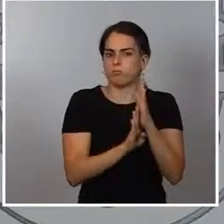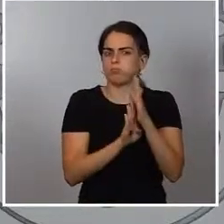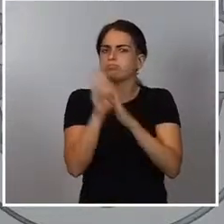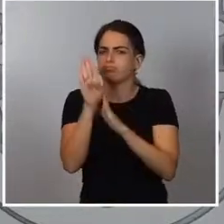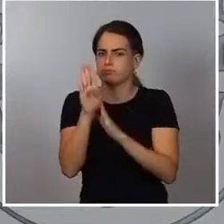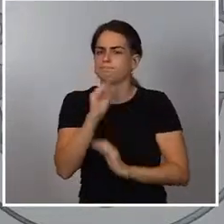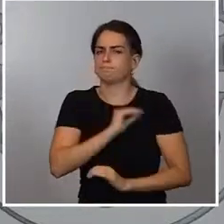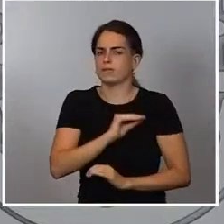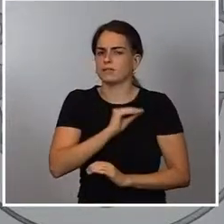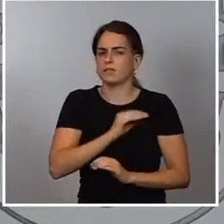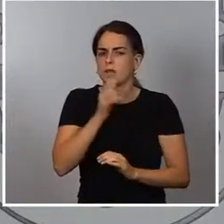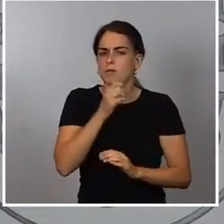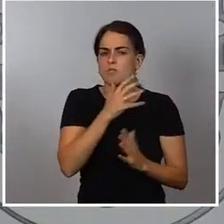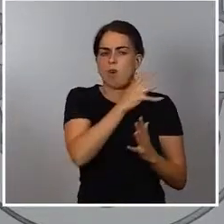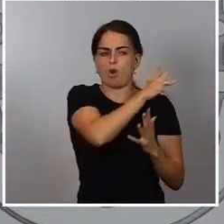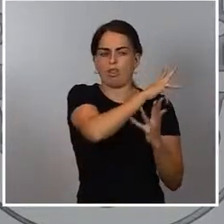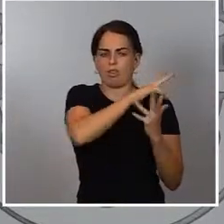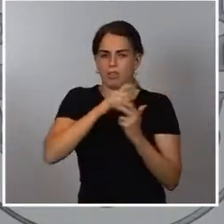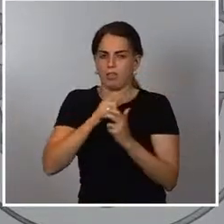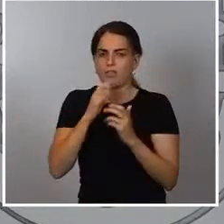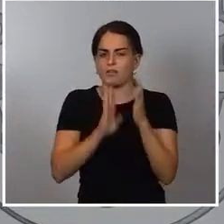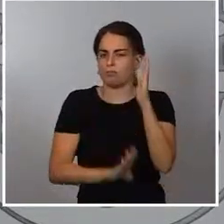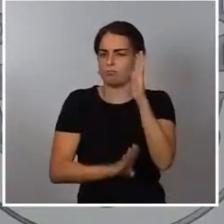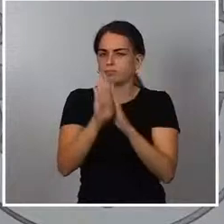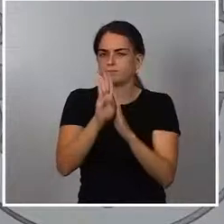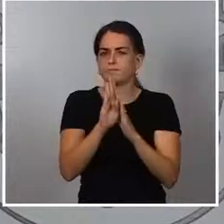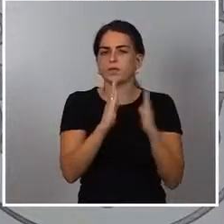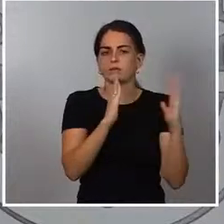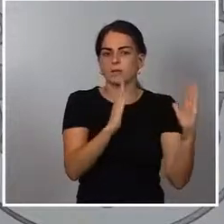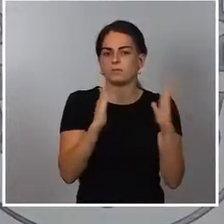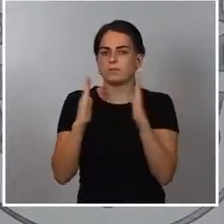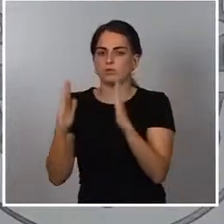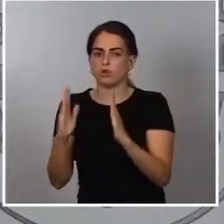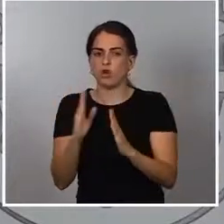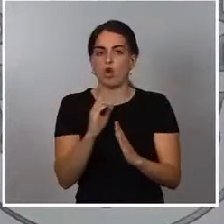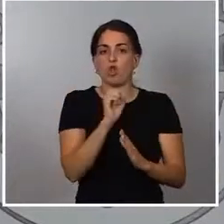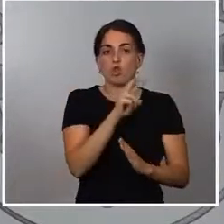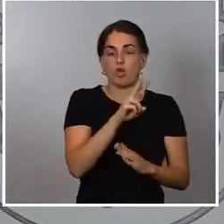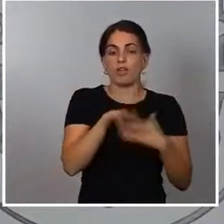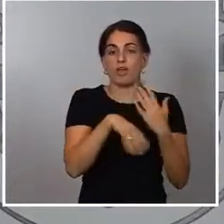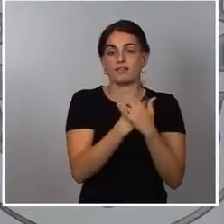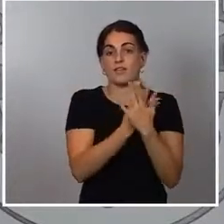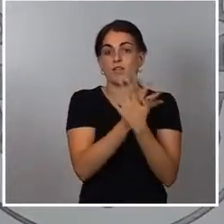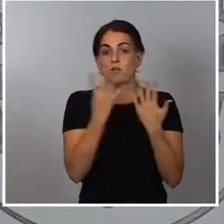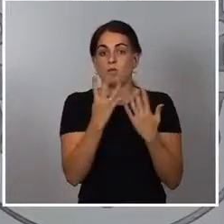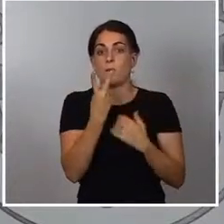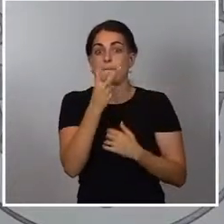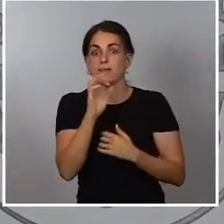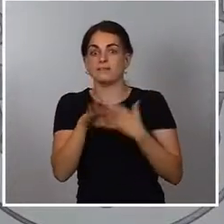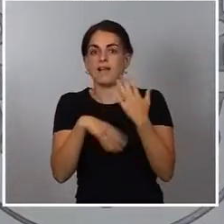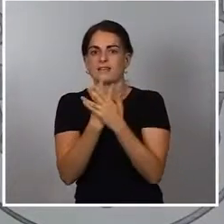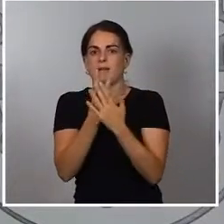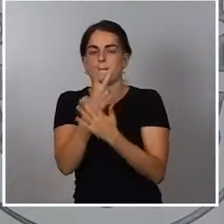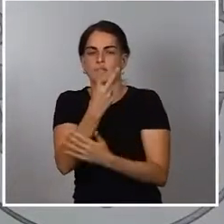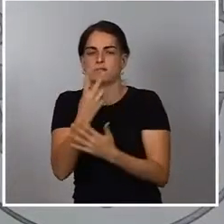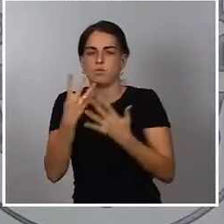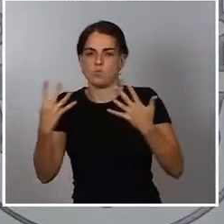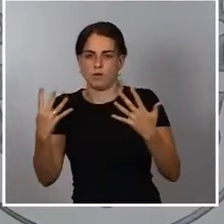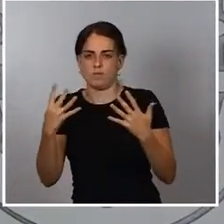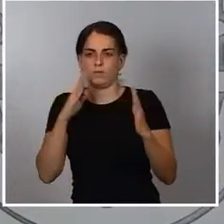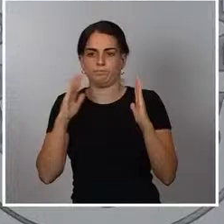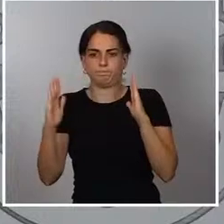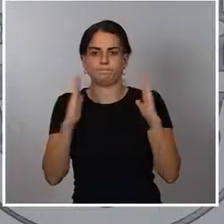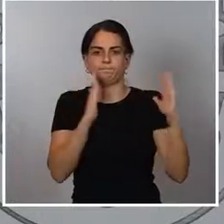especialmente en dos tramos 12 19 años y 20 29 años con situaciones vinculadas